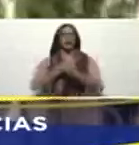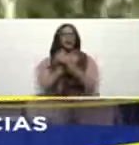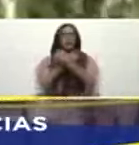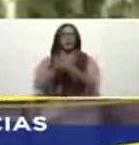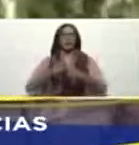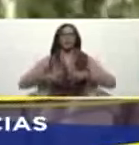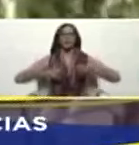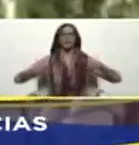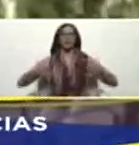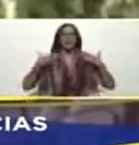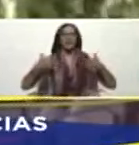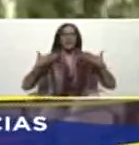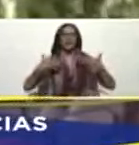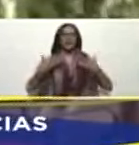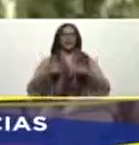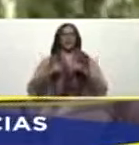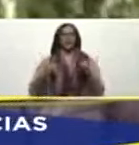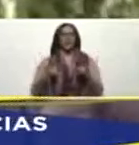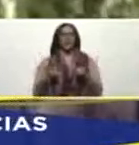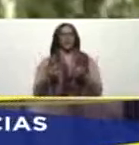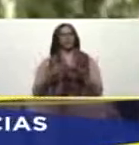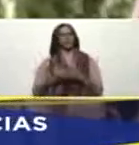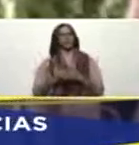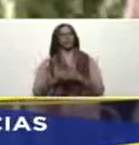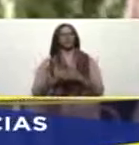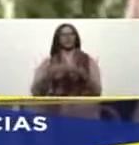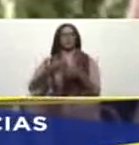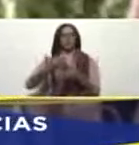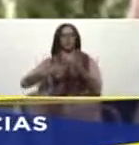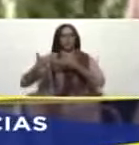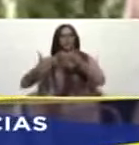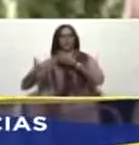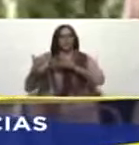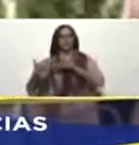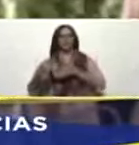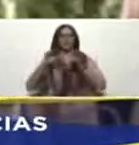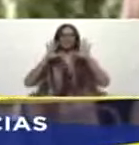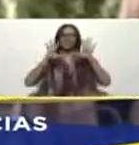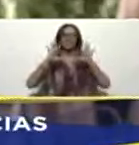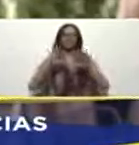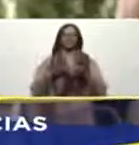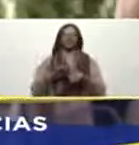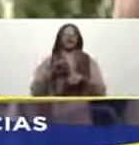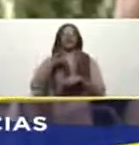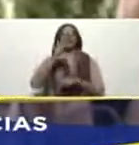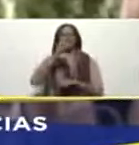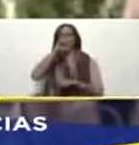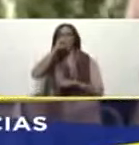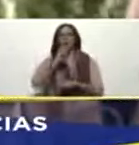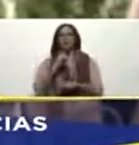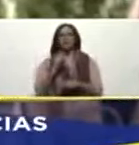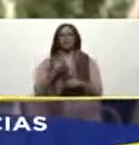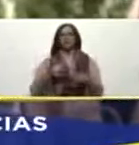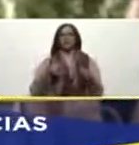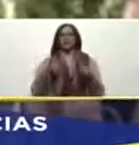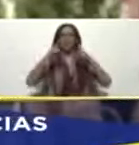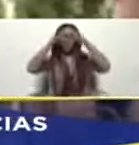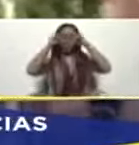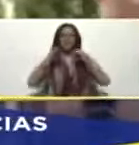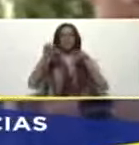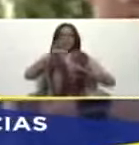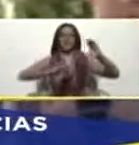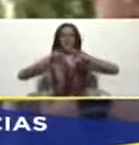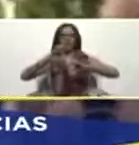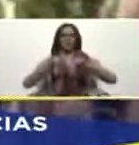nos llena de satisfacción, pero nos retrasa de 5 a 10 años en la carrera científica. Pero además, si ese hijo o